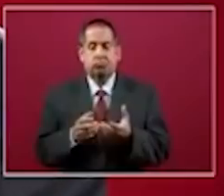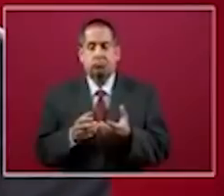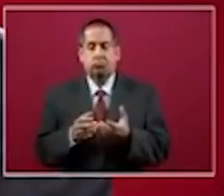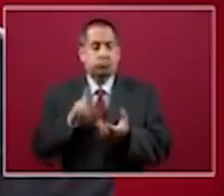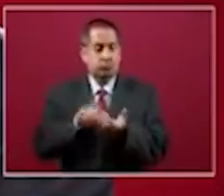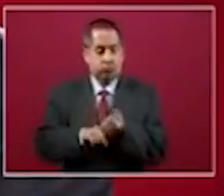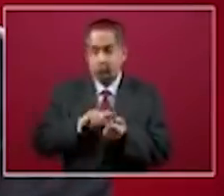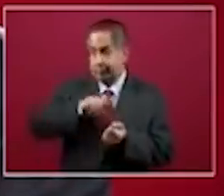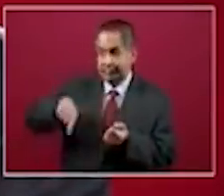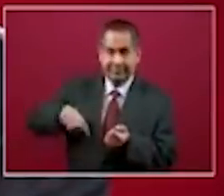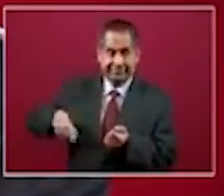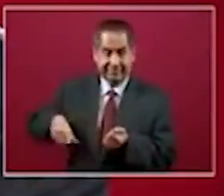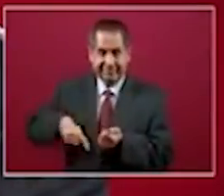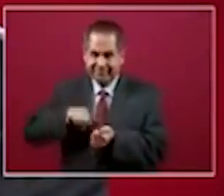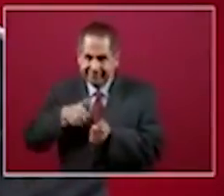promovido por nosotros